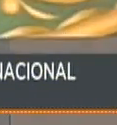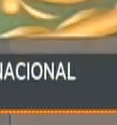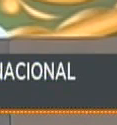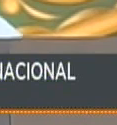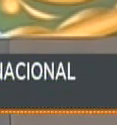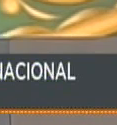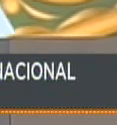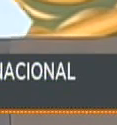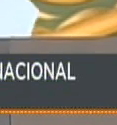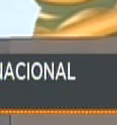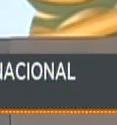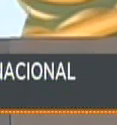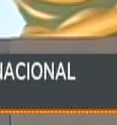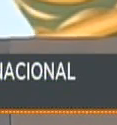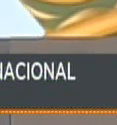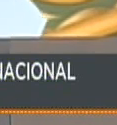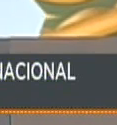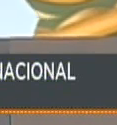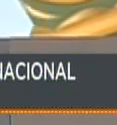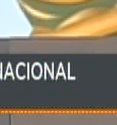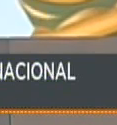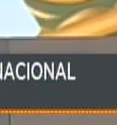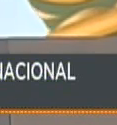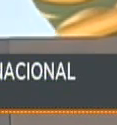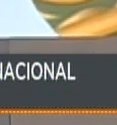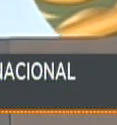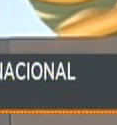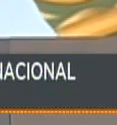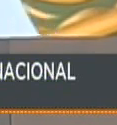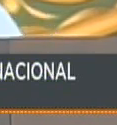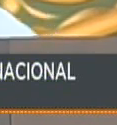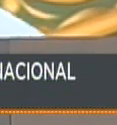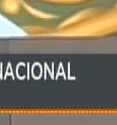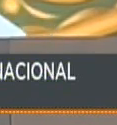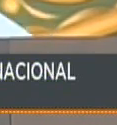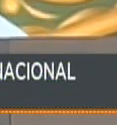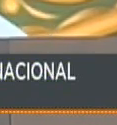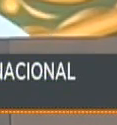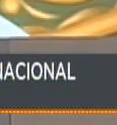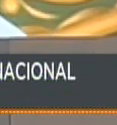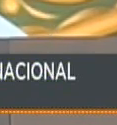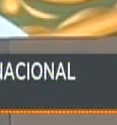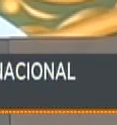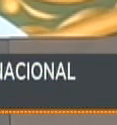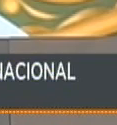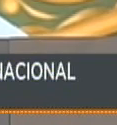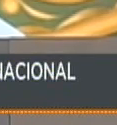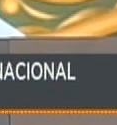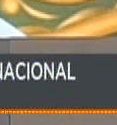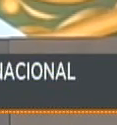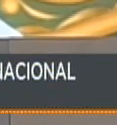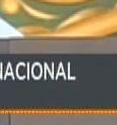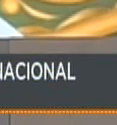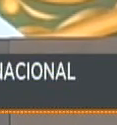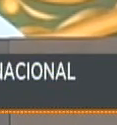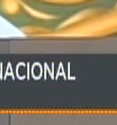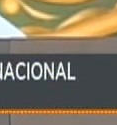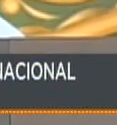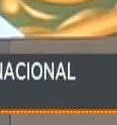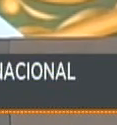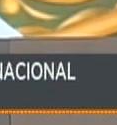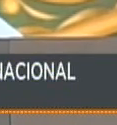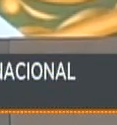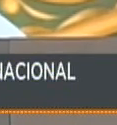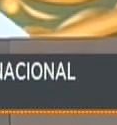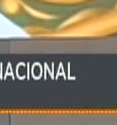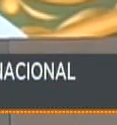dice que, otra vez, repite, es un mismo cable. Quisiera saber, muy interesante, saber quién fue el autor de ese cable, que luego se repitió